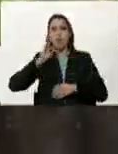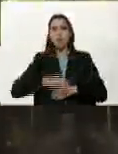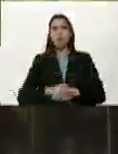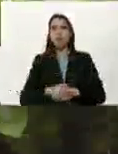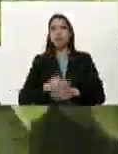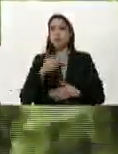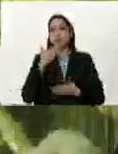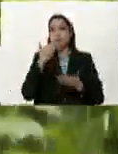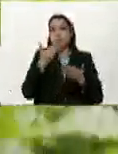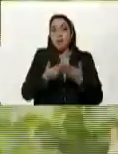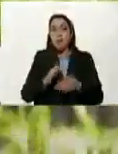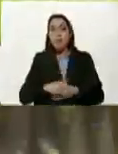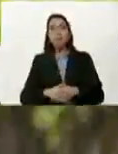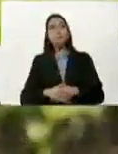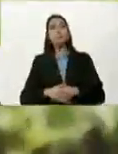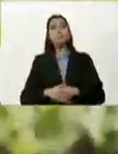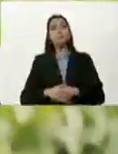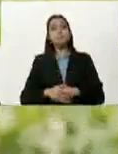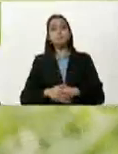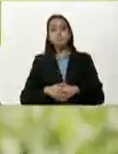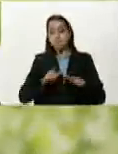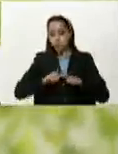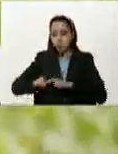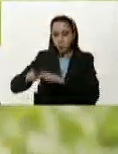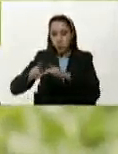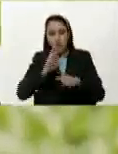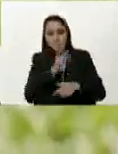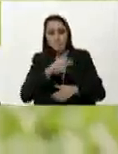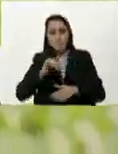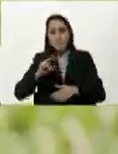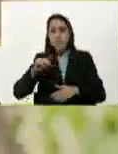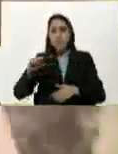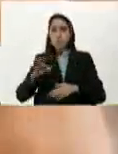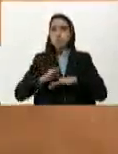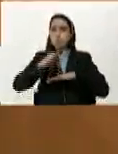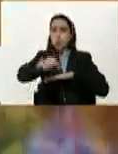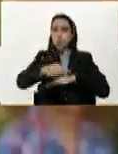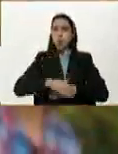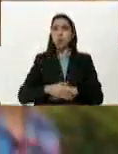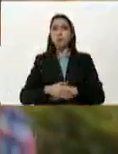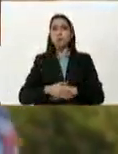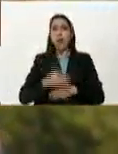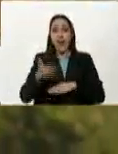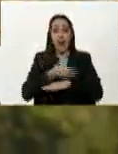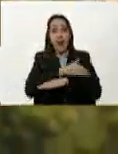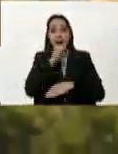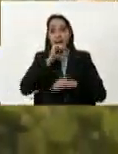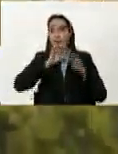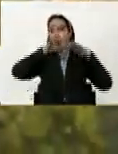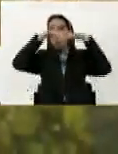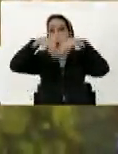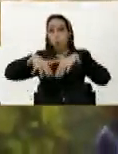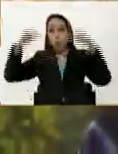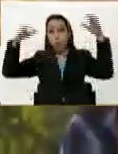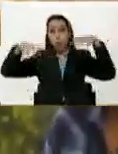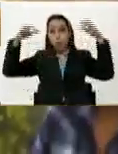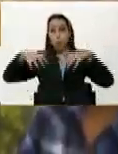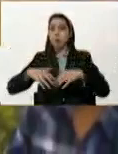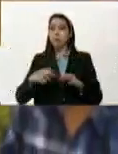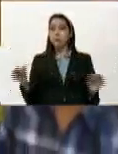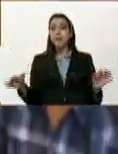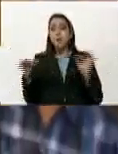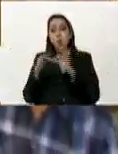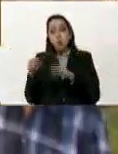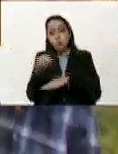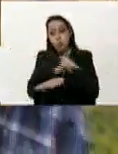presidente acan en municipio pinto salinas bueno después de haber sufrido esta vaguada terrible la articulación perfecta entre